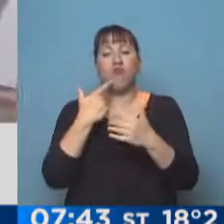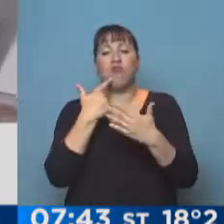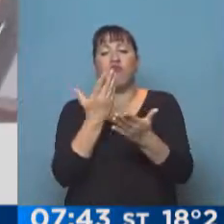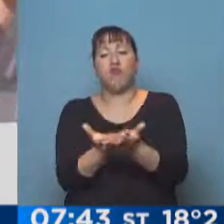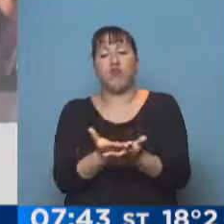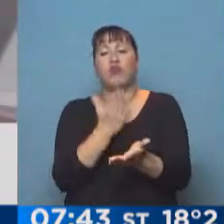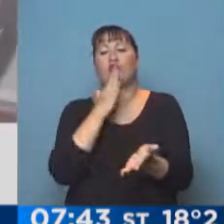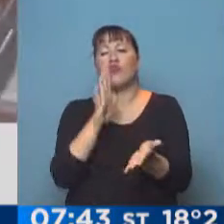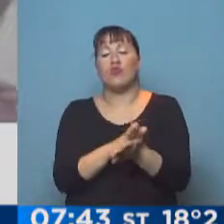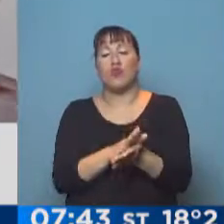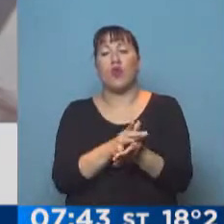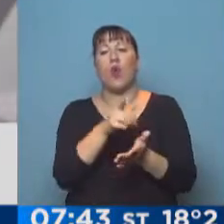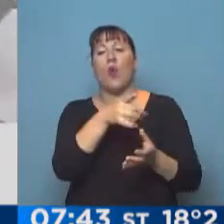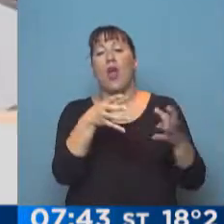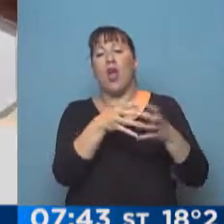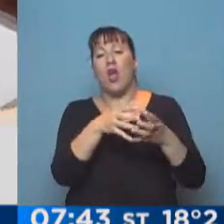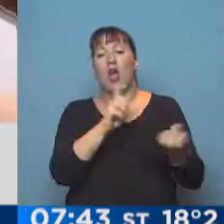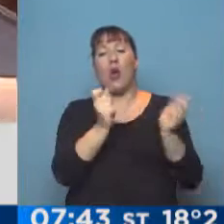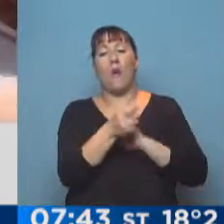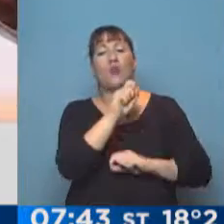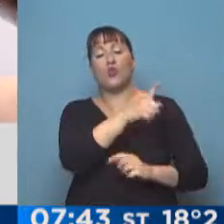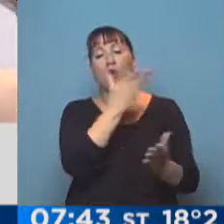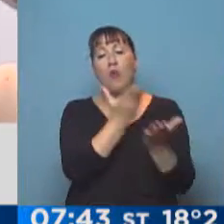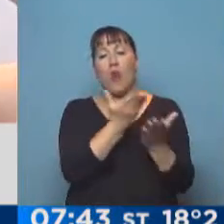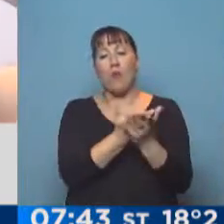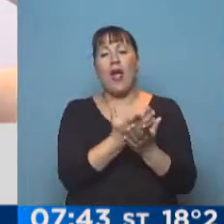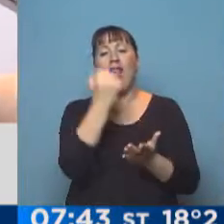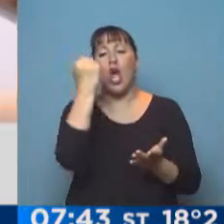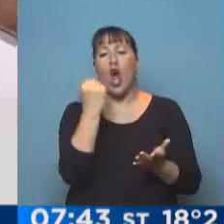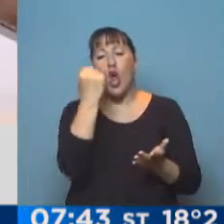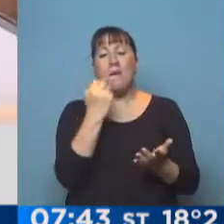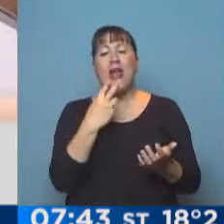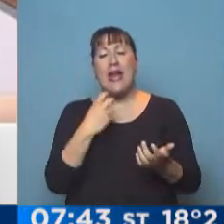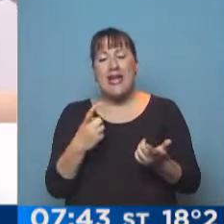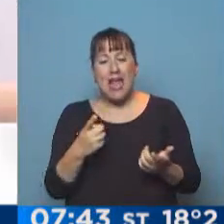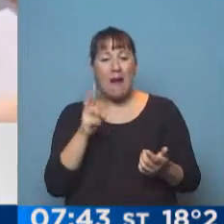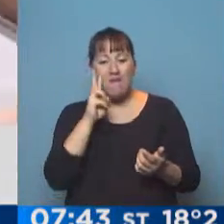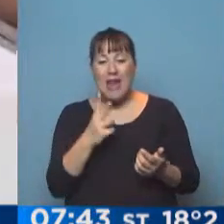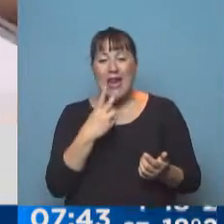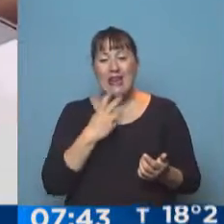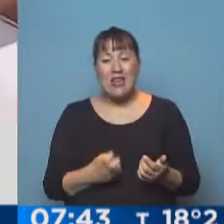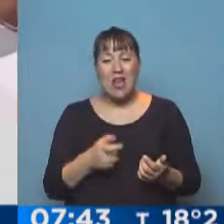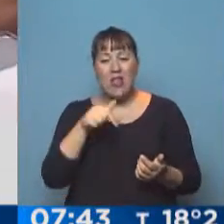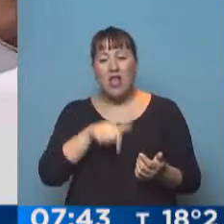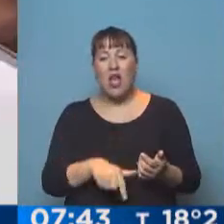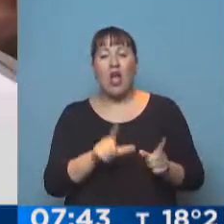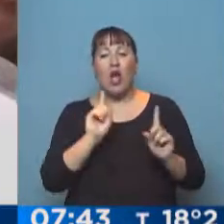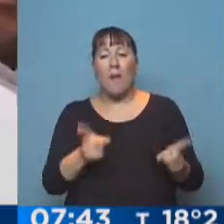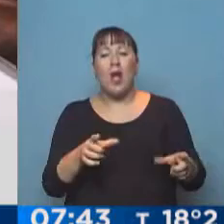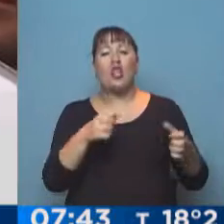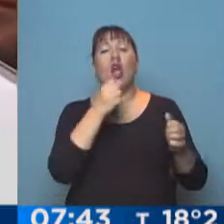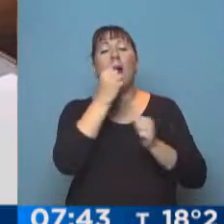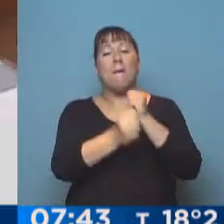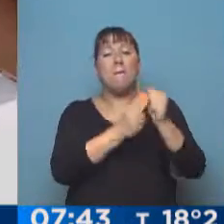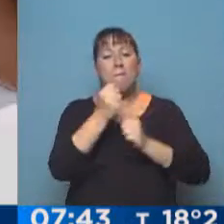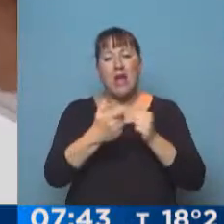lo del candidato de Alianza Cambiemos su propuesta en materia económica o energética. Fíjese en materia de energía, hubo una reacción unánime de todas las empresas